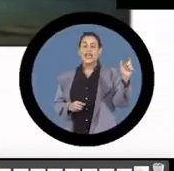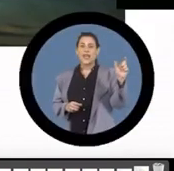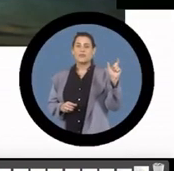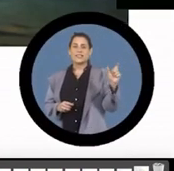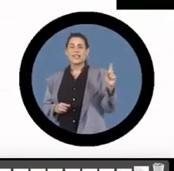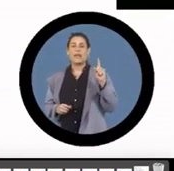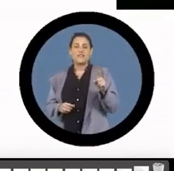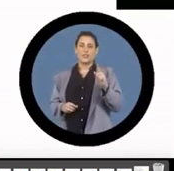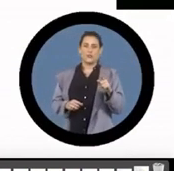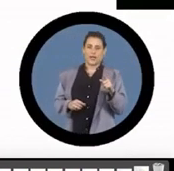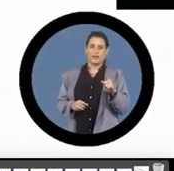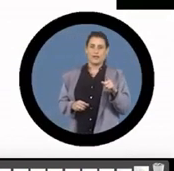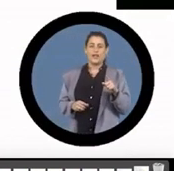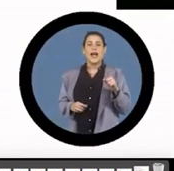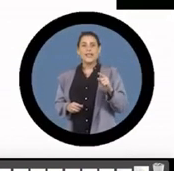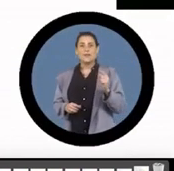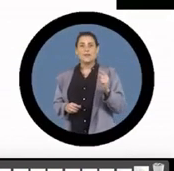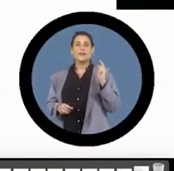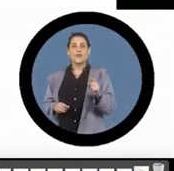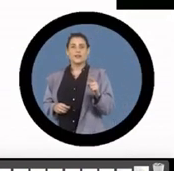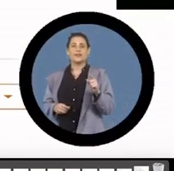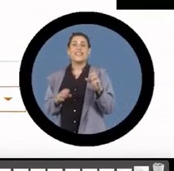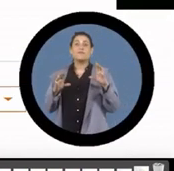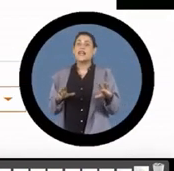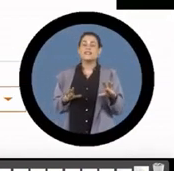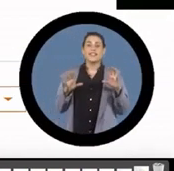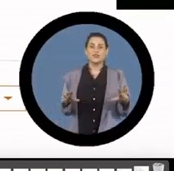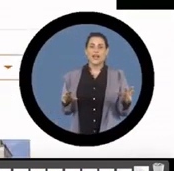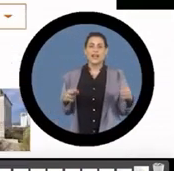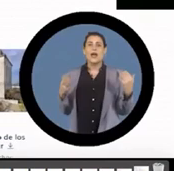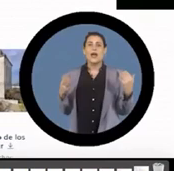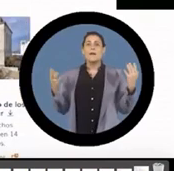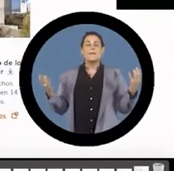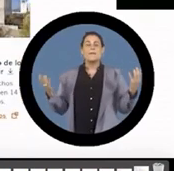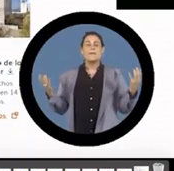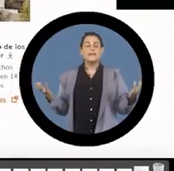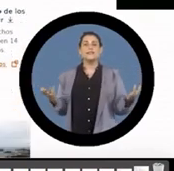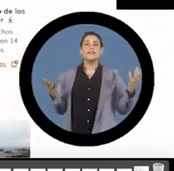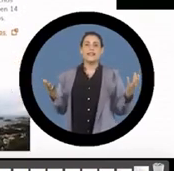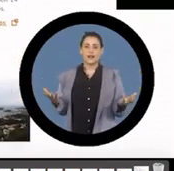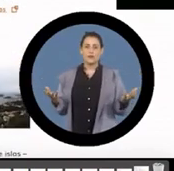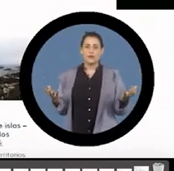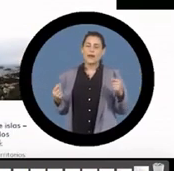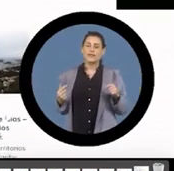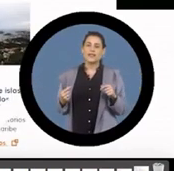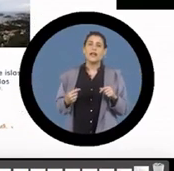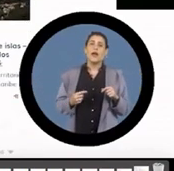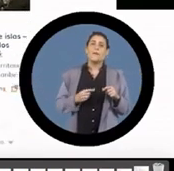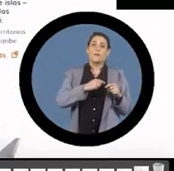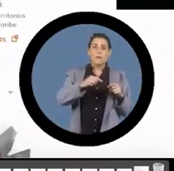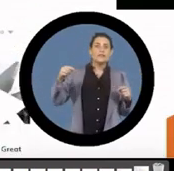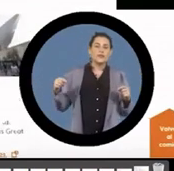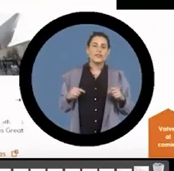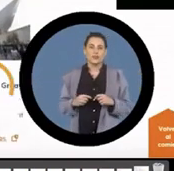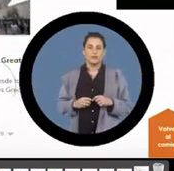pestaña Planifica tu viaje. Aquí vas a poder inspirarte y encontrar más de 30 itinerarios que pasan por más de un estado.